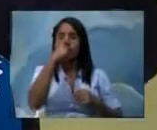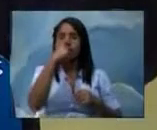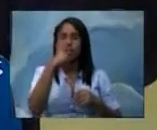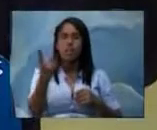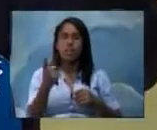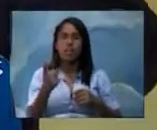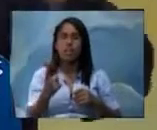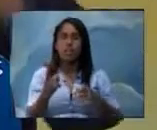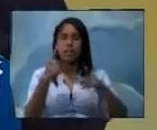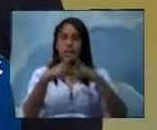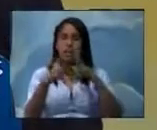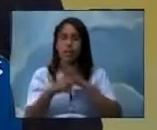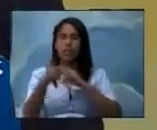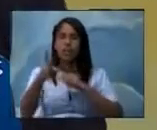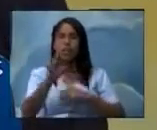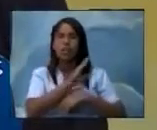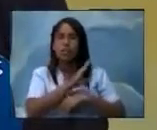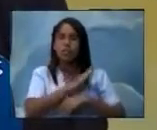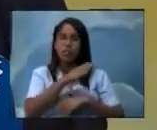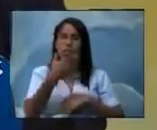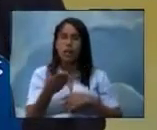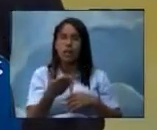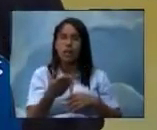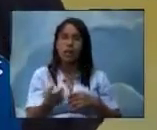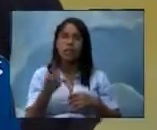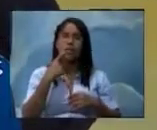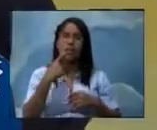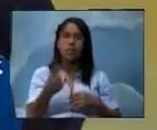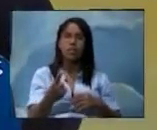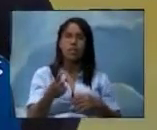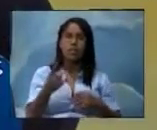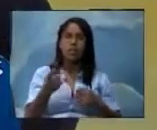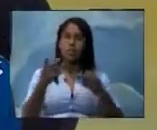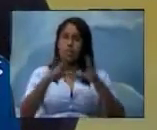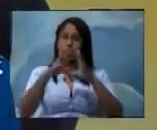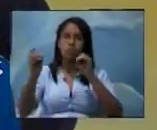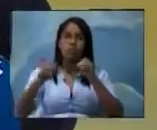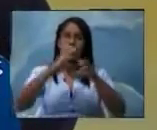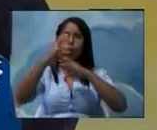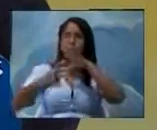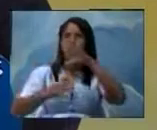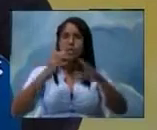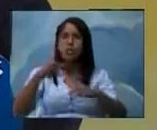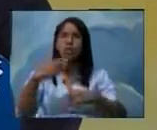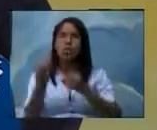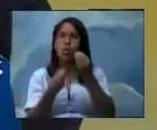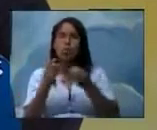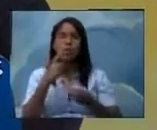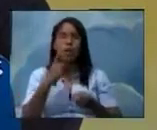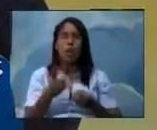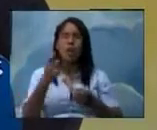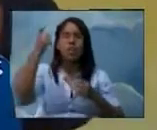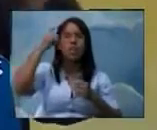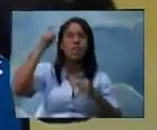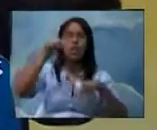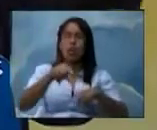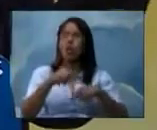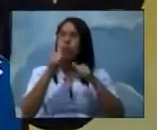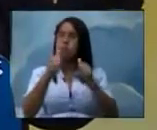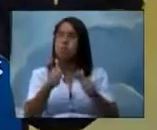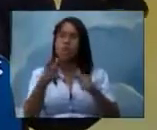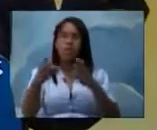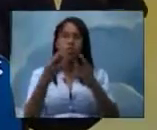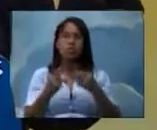el pronosticador de turno, el que le va a decir en sus signos zodiacales cómo le va a ir el día, cuál